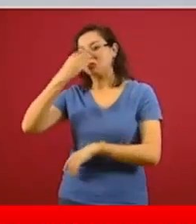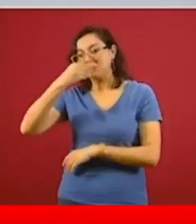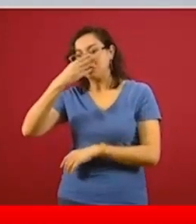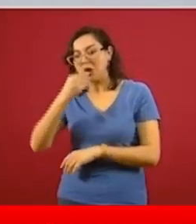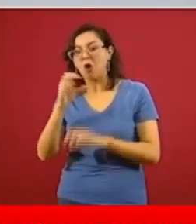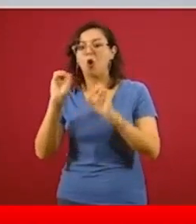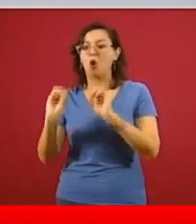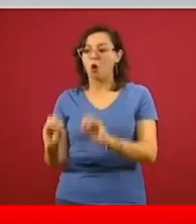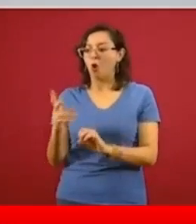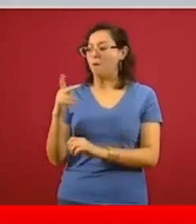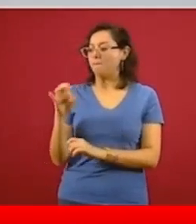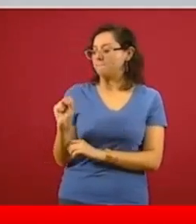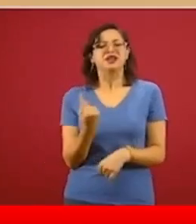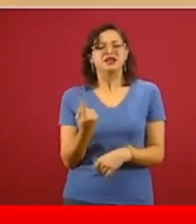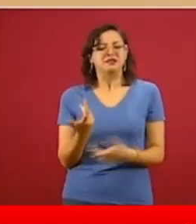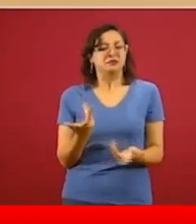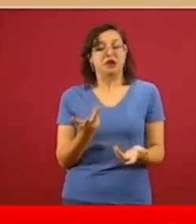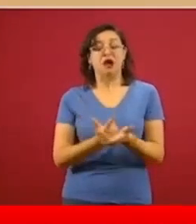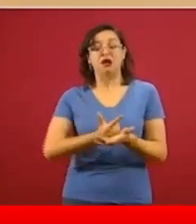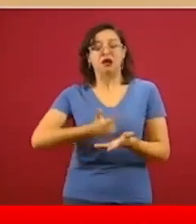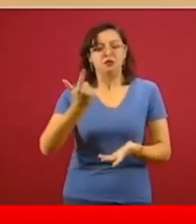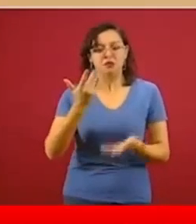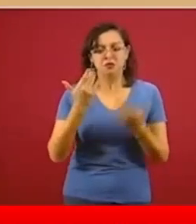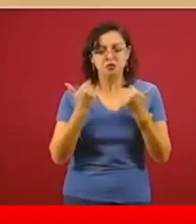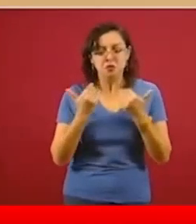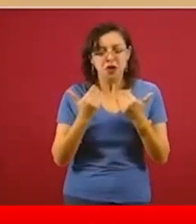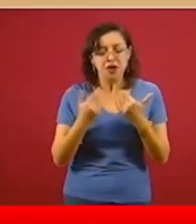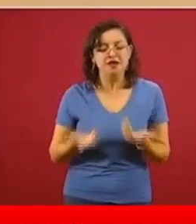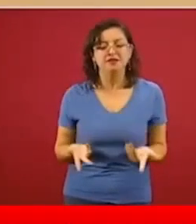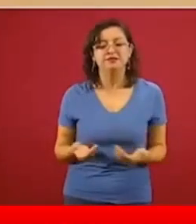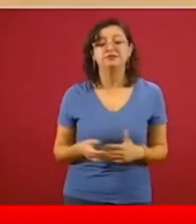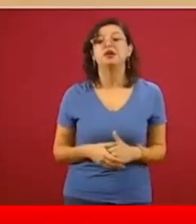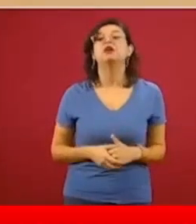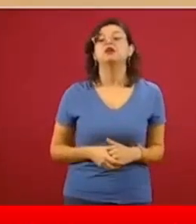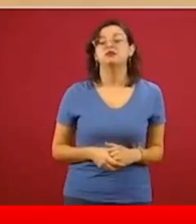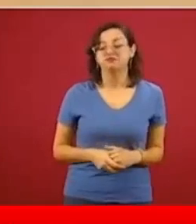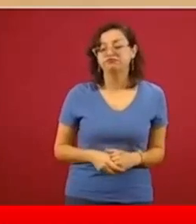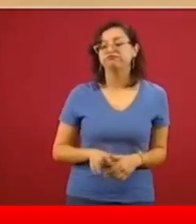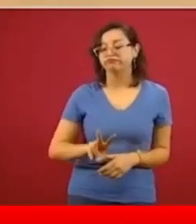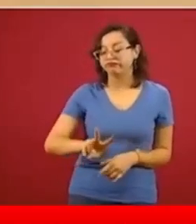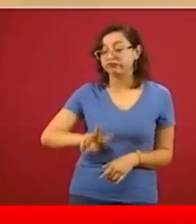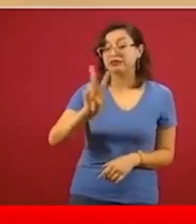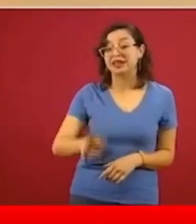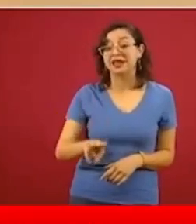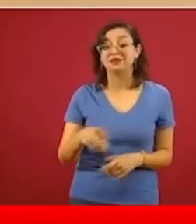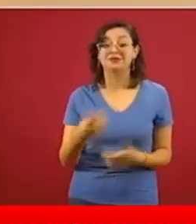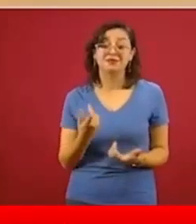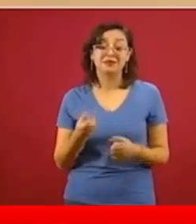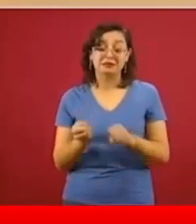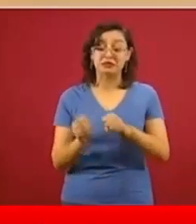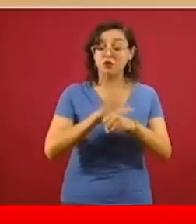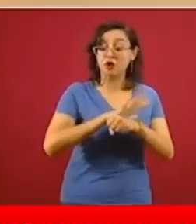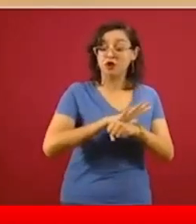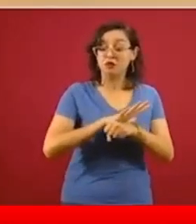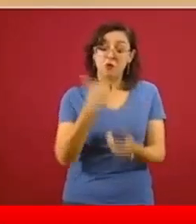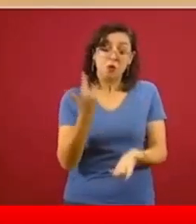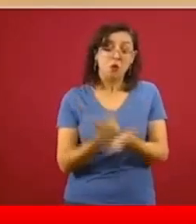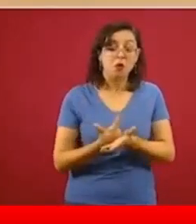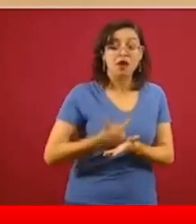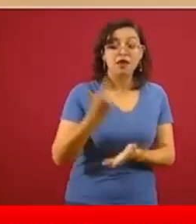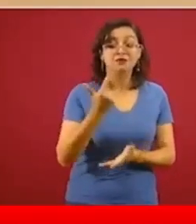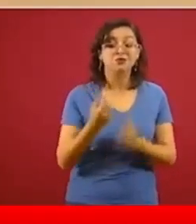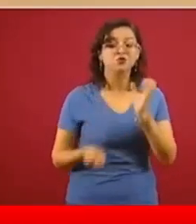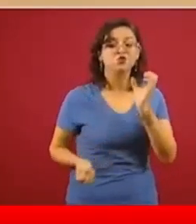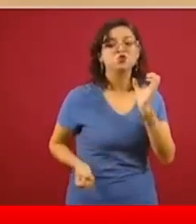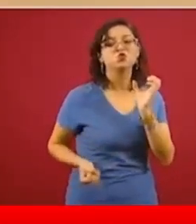o la peste negra gracias es un virus nuevo y eso nos ha causado sorpresa a toda la humanidad hoy tenemos coronavirus